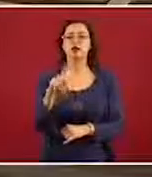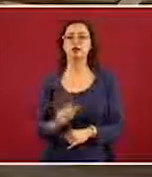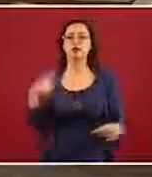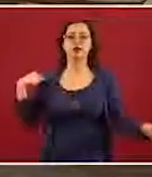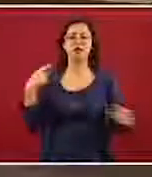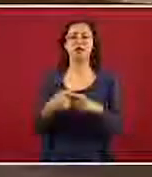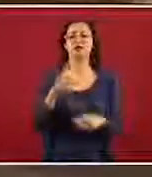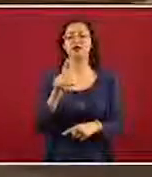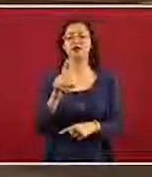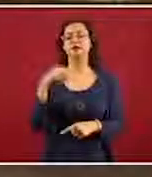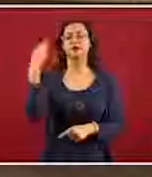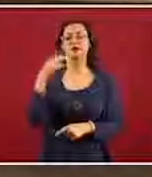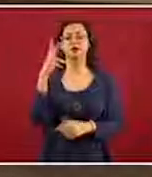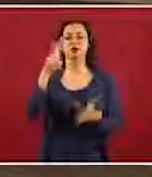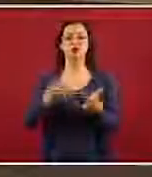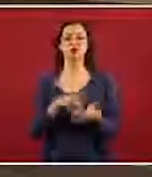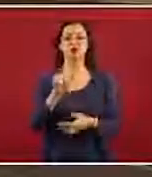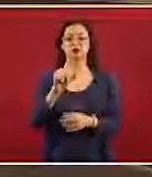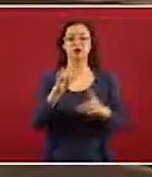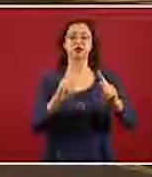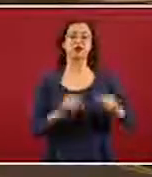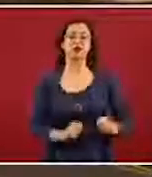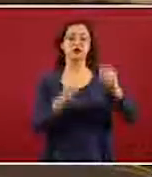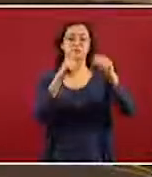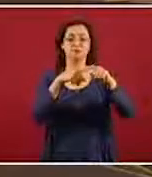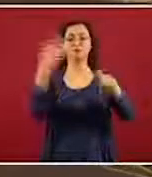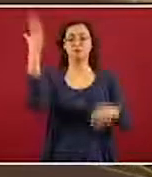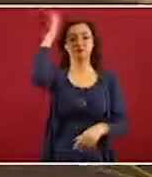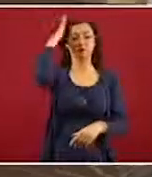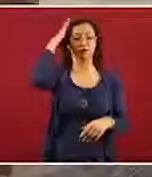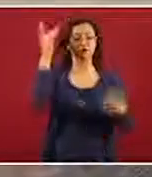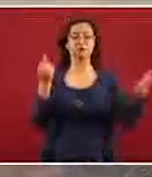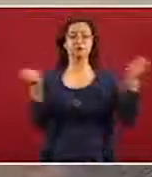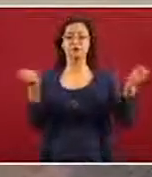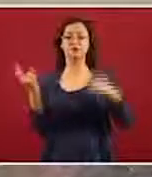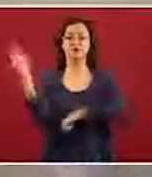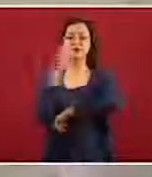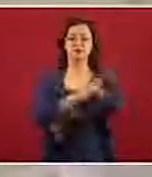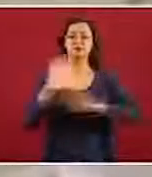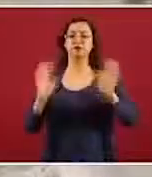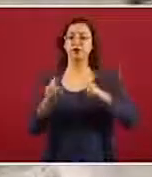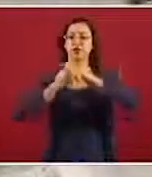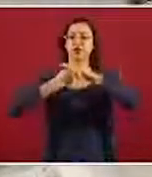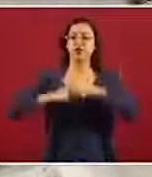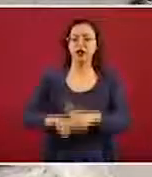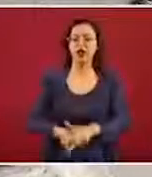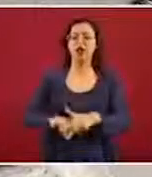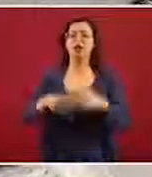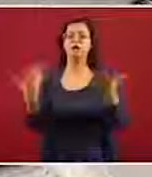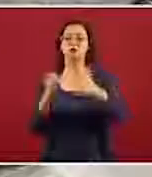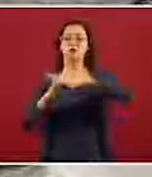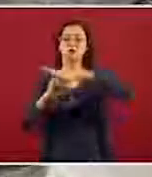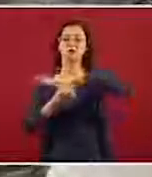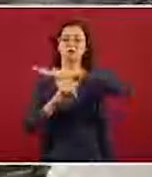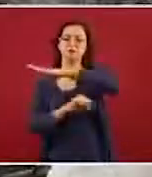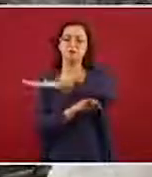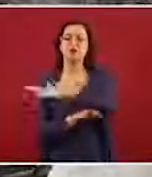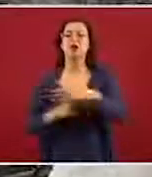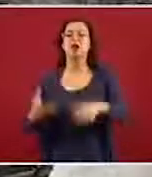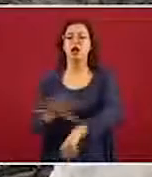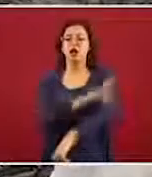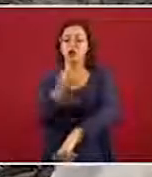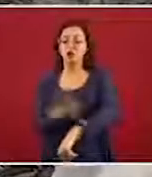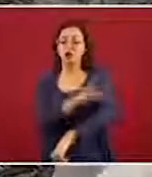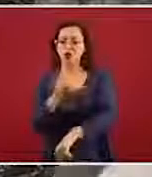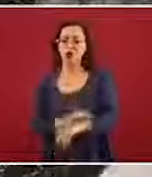2020. Respecto a la torre de control, se realizan los trabajos de instalación de redes eléctricas, hidráulicas, sanitarias y de fibra óptica, así